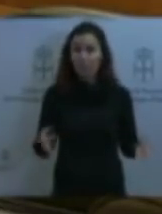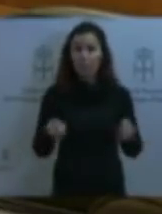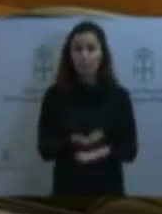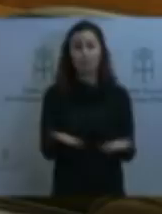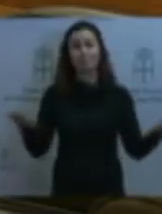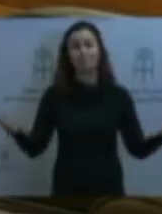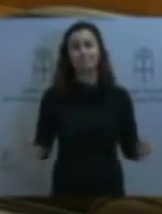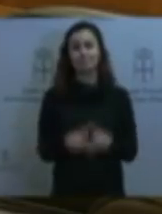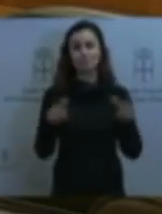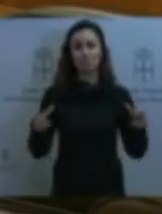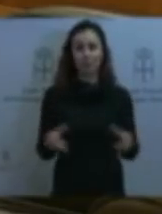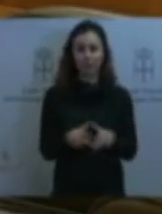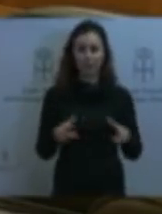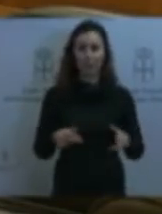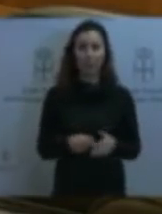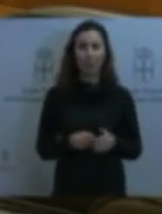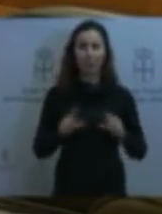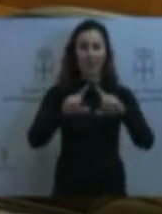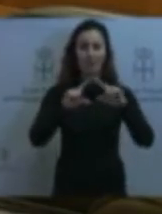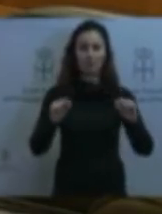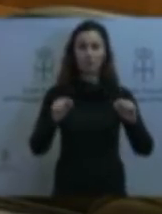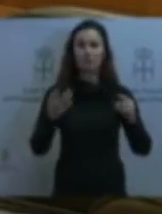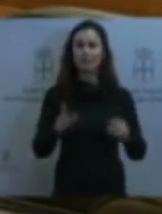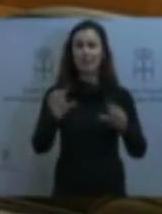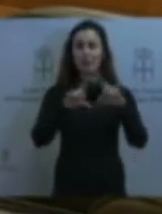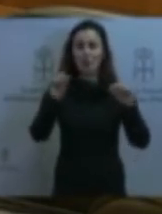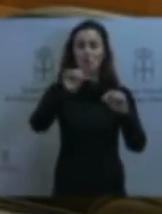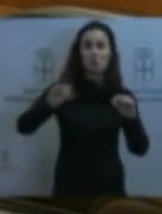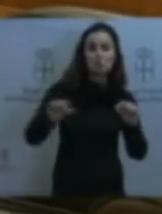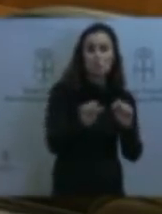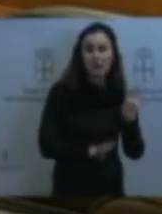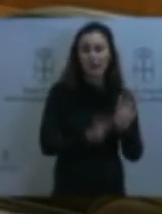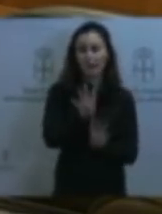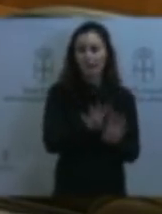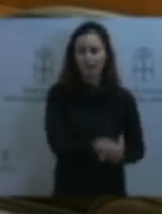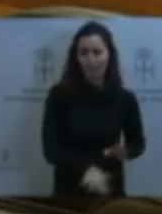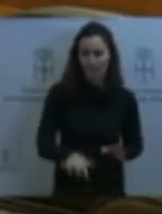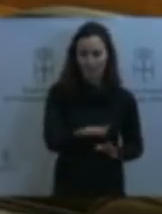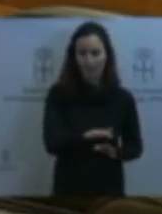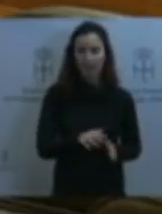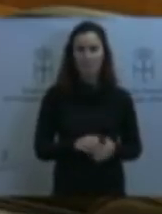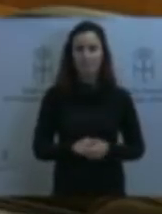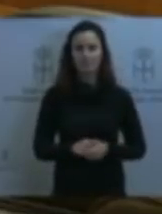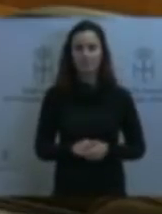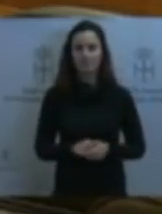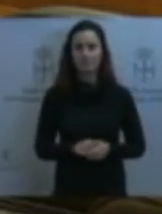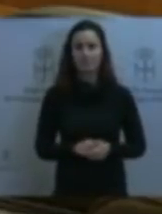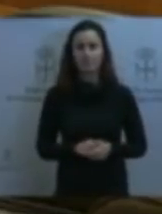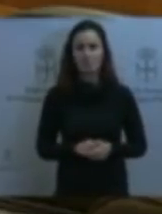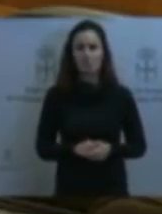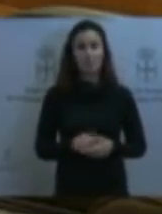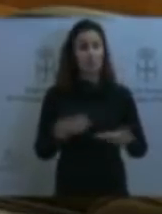asturiana del suroccidente, de Cangas concretamente. Y además lo enmarca o lo titula